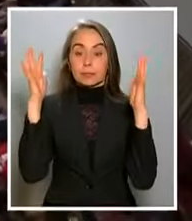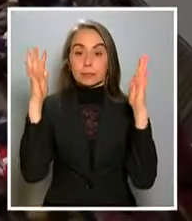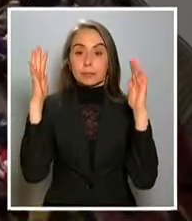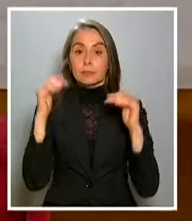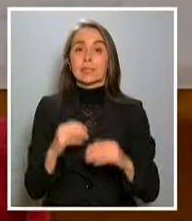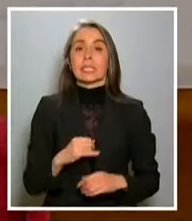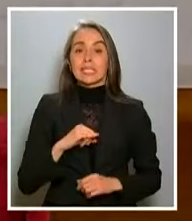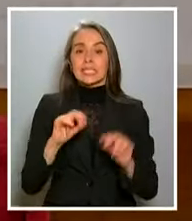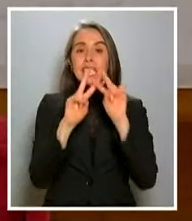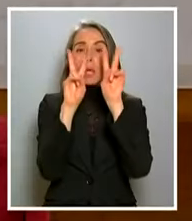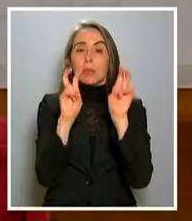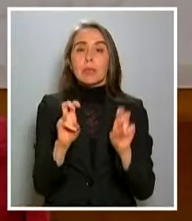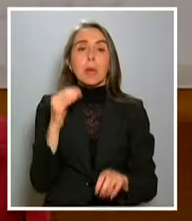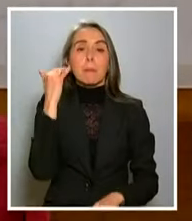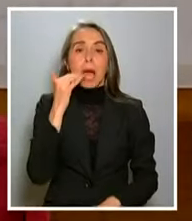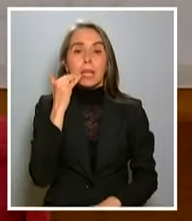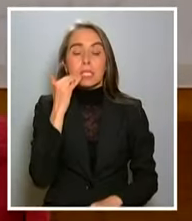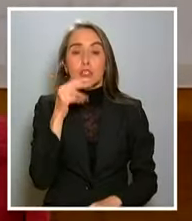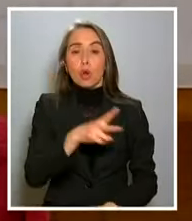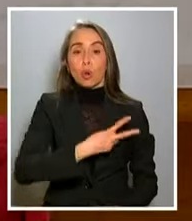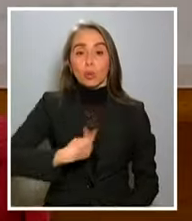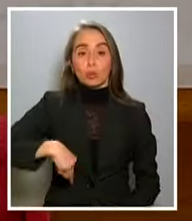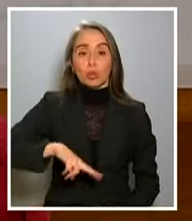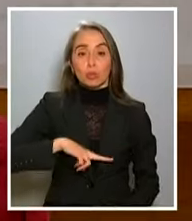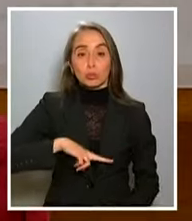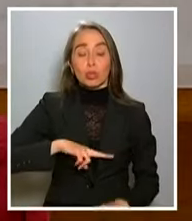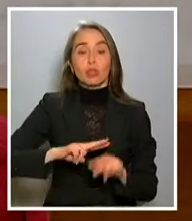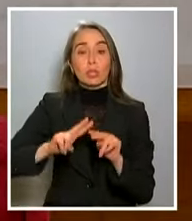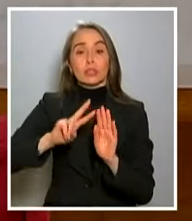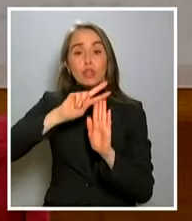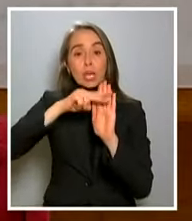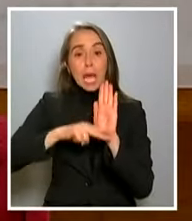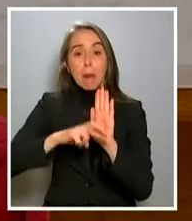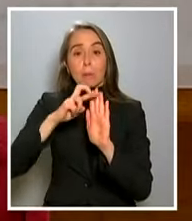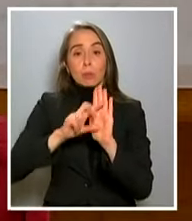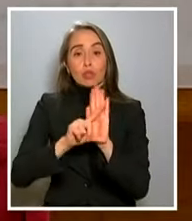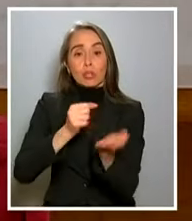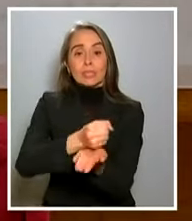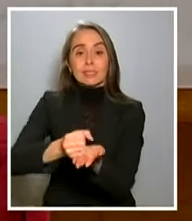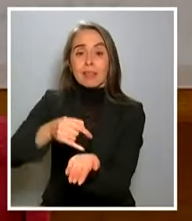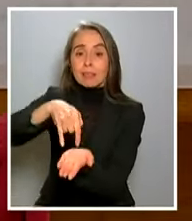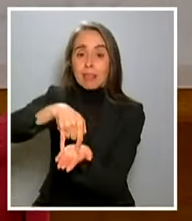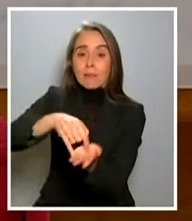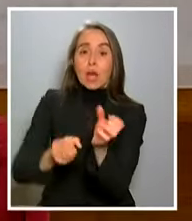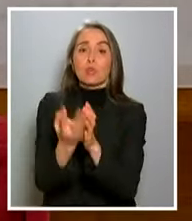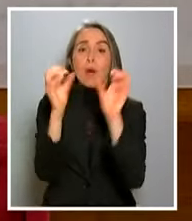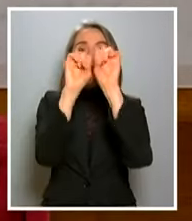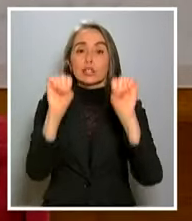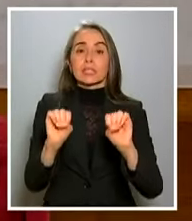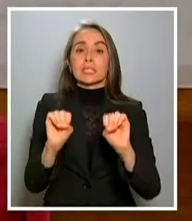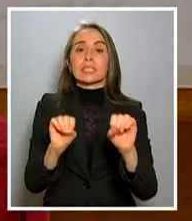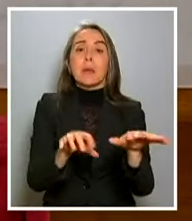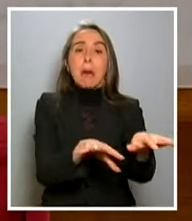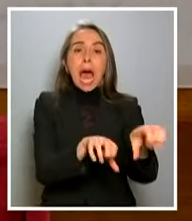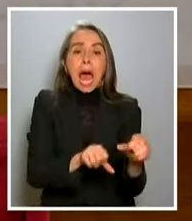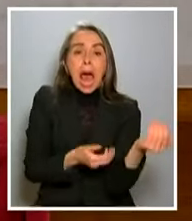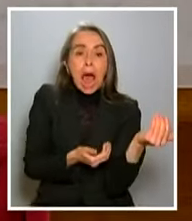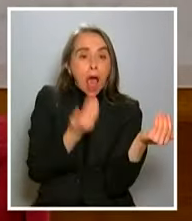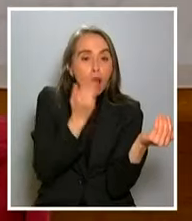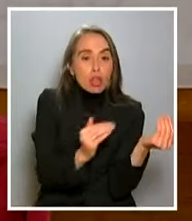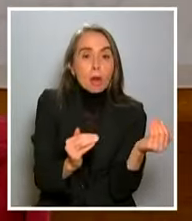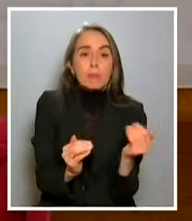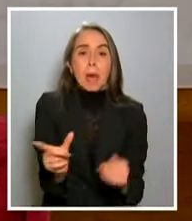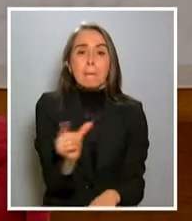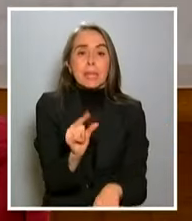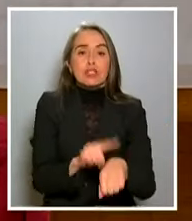Siguiendo en materia de infancia, introdujimos modificaciones al proyecto de ley que establece un nuevo sistema de adopciones, con menores